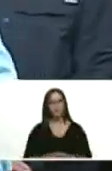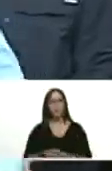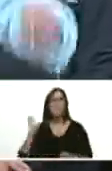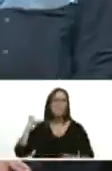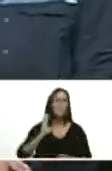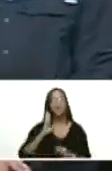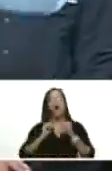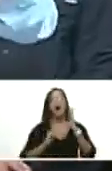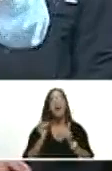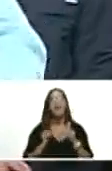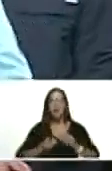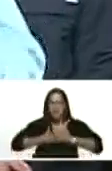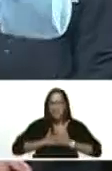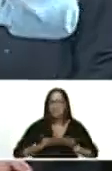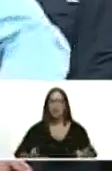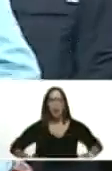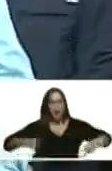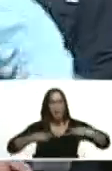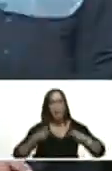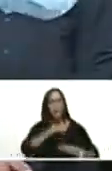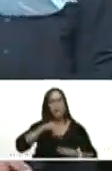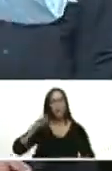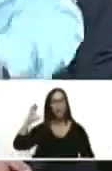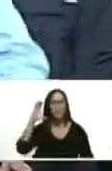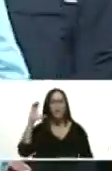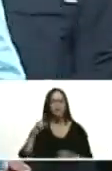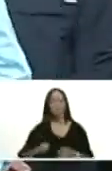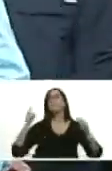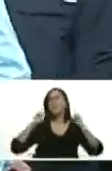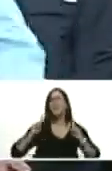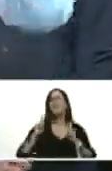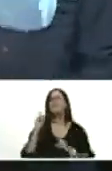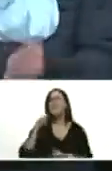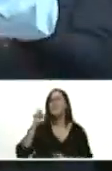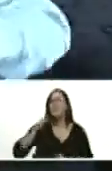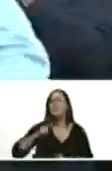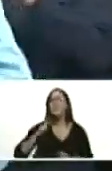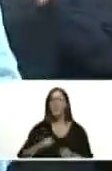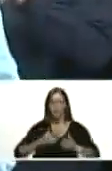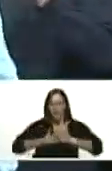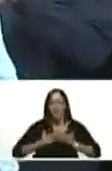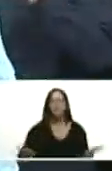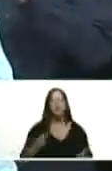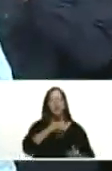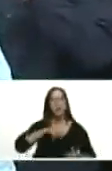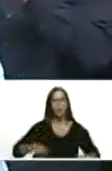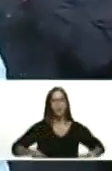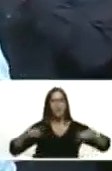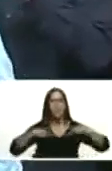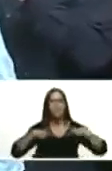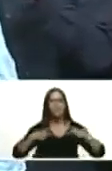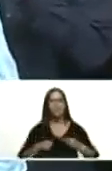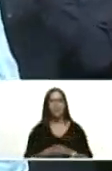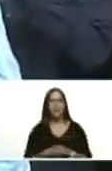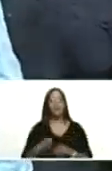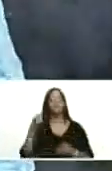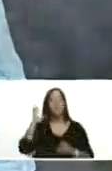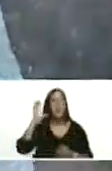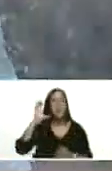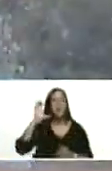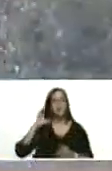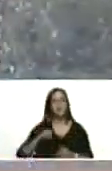venimos a hablar de entregar la vida por nuestra patria, si fuese necesario entregar nuestra vida para que la